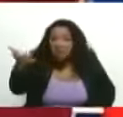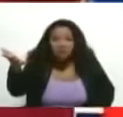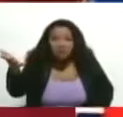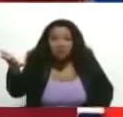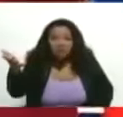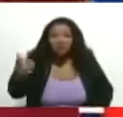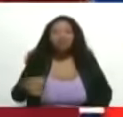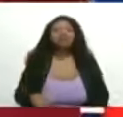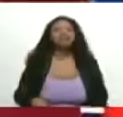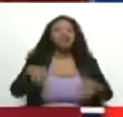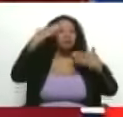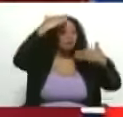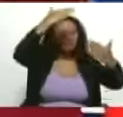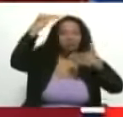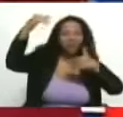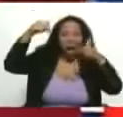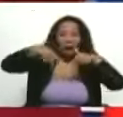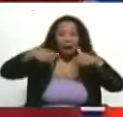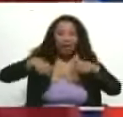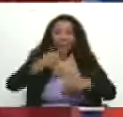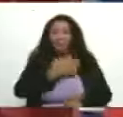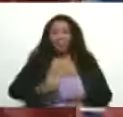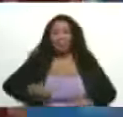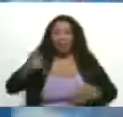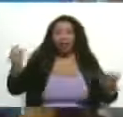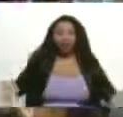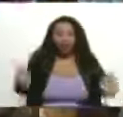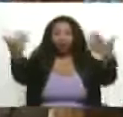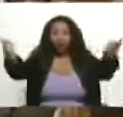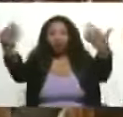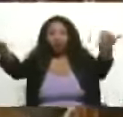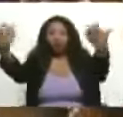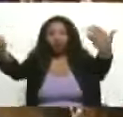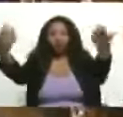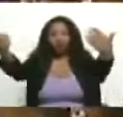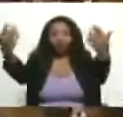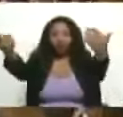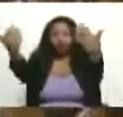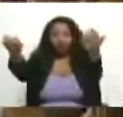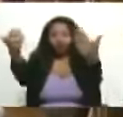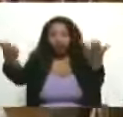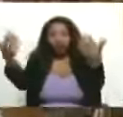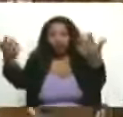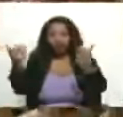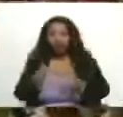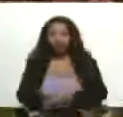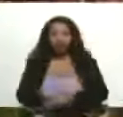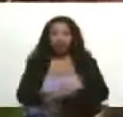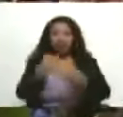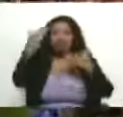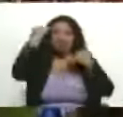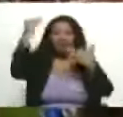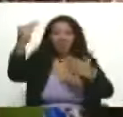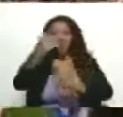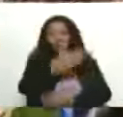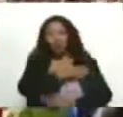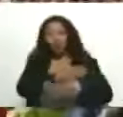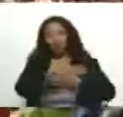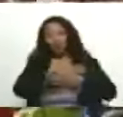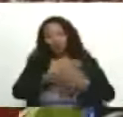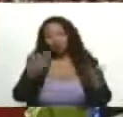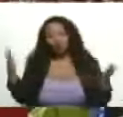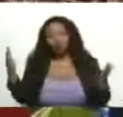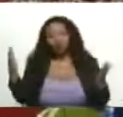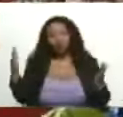Vamos a mandarle un saludo a Nicolás desde aquí, pues arriba, arriba, arriba, arriba, arriba, arriba, arriba, arriba, arriba, arriba, arriba, arriba, arriba. ¡Saludo